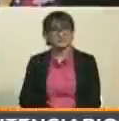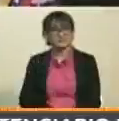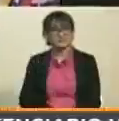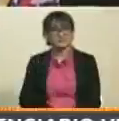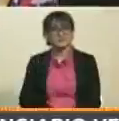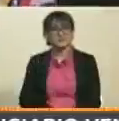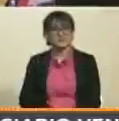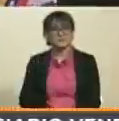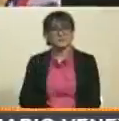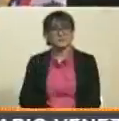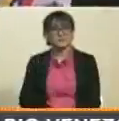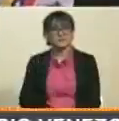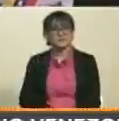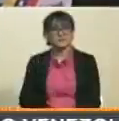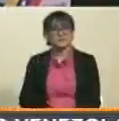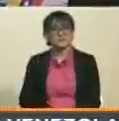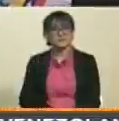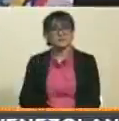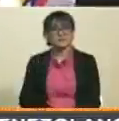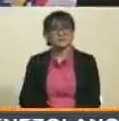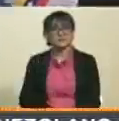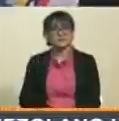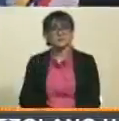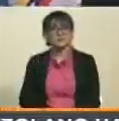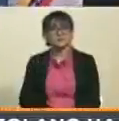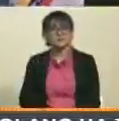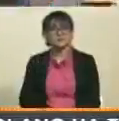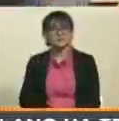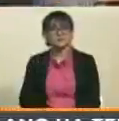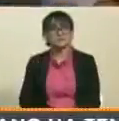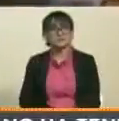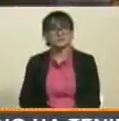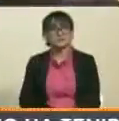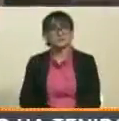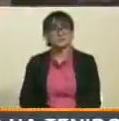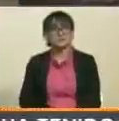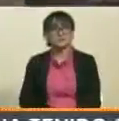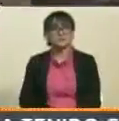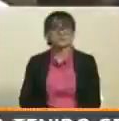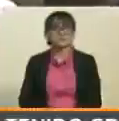Así quiero que me reciban la próxima vez con su banda presidencial.